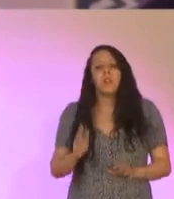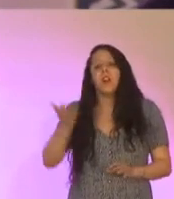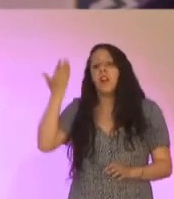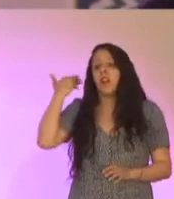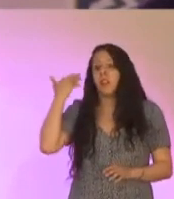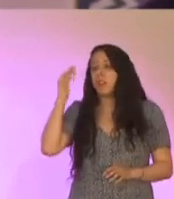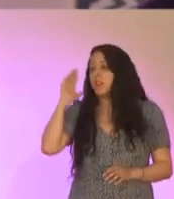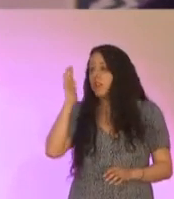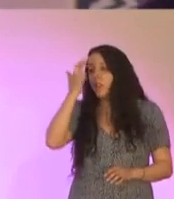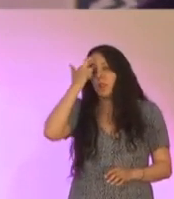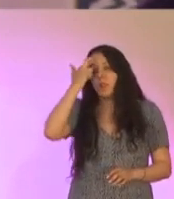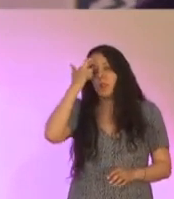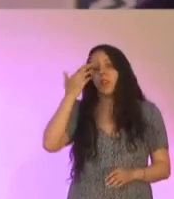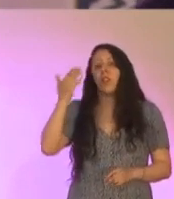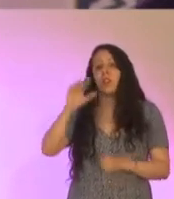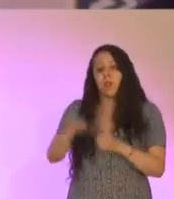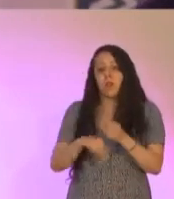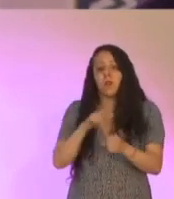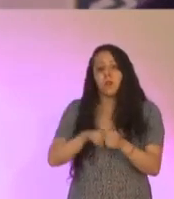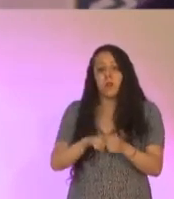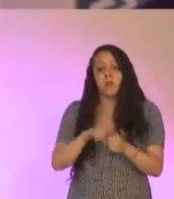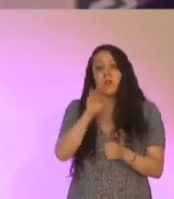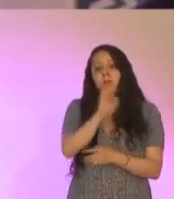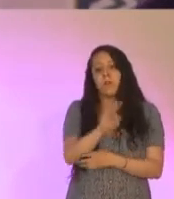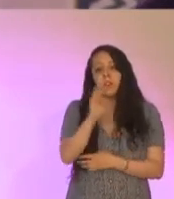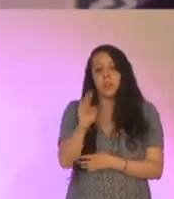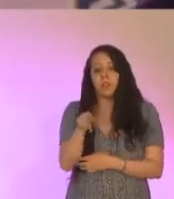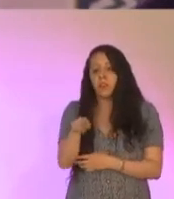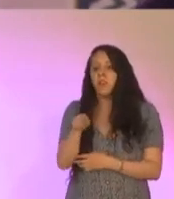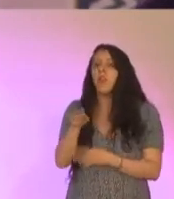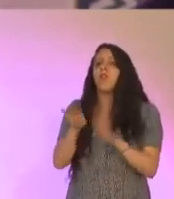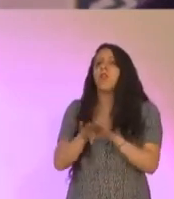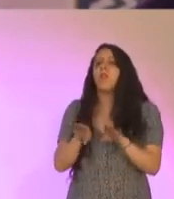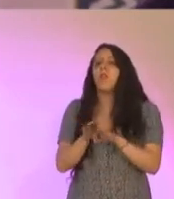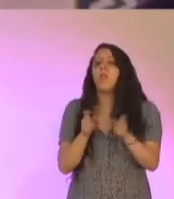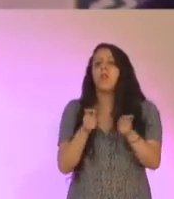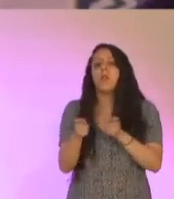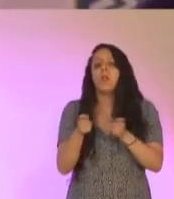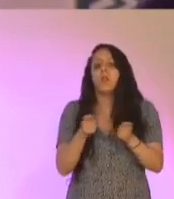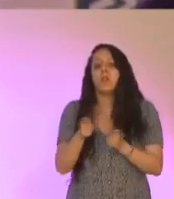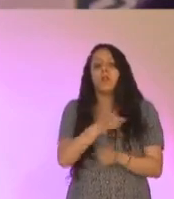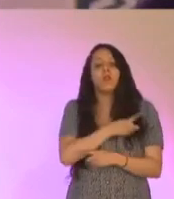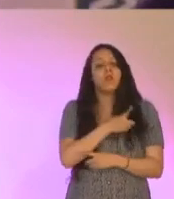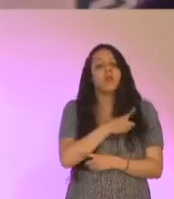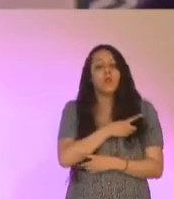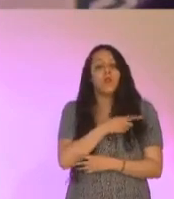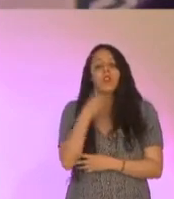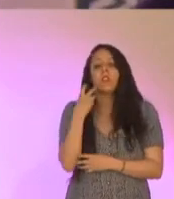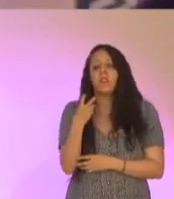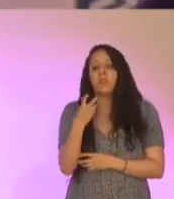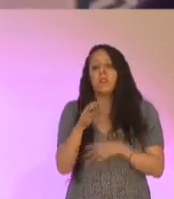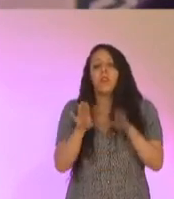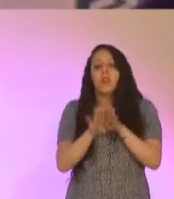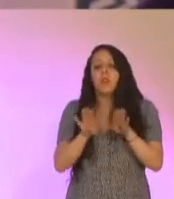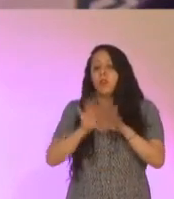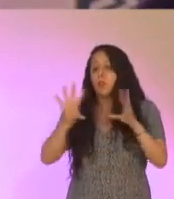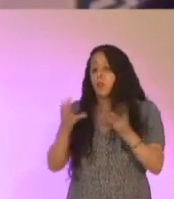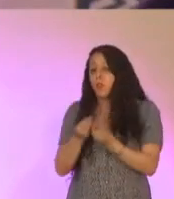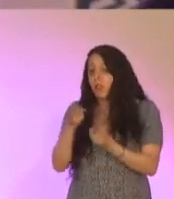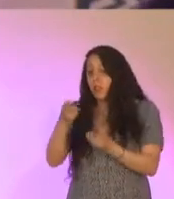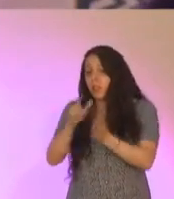todo era está encerrados todo entonces pues un poco sobre eso fue fue el texto con el que yo